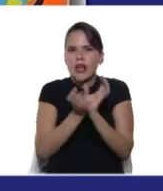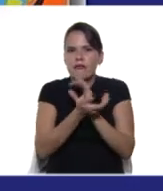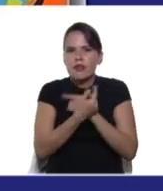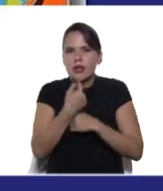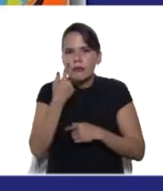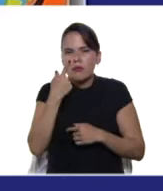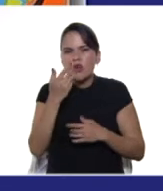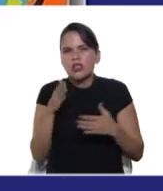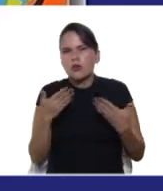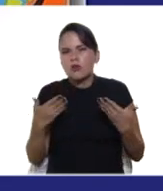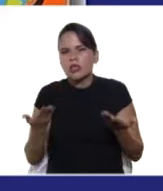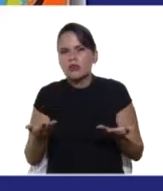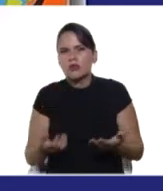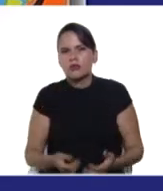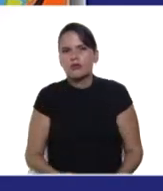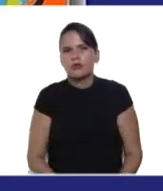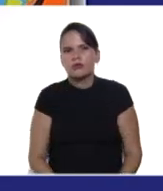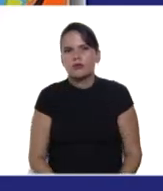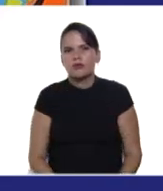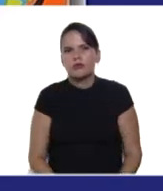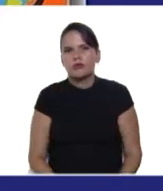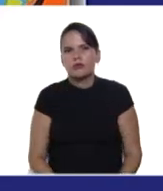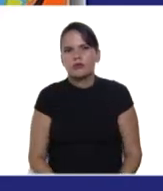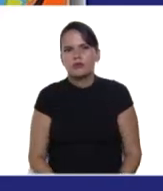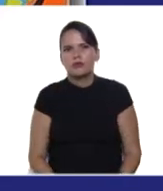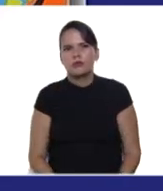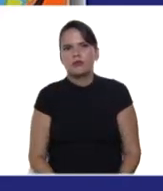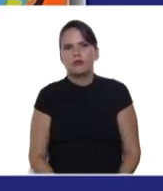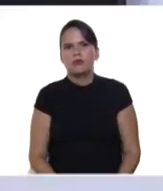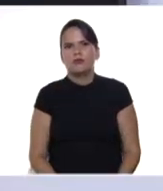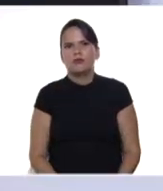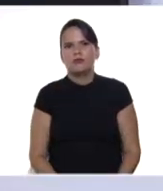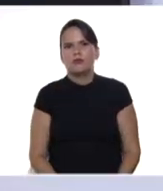son. Está ubicada por aquí Venezuela.